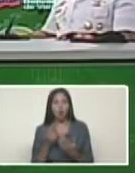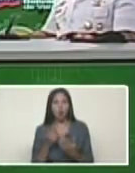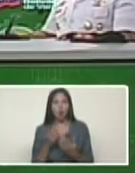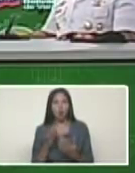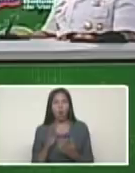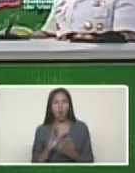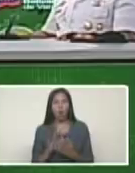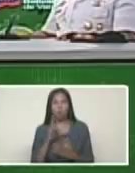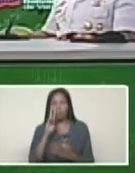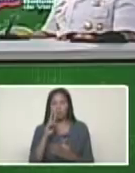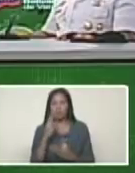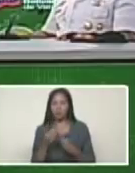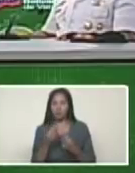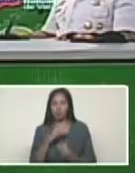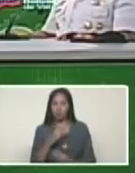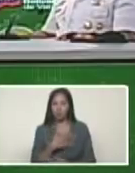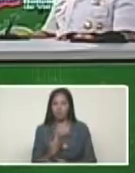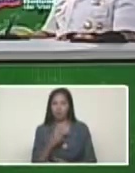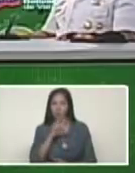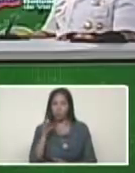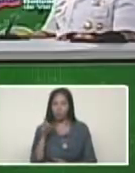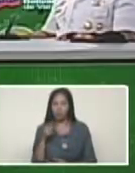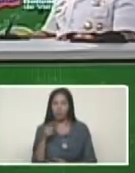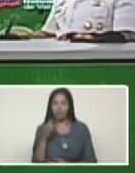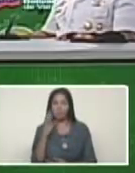López. Yo quiero que nosotros